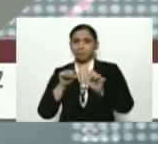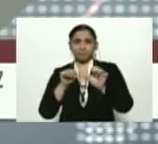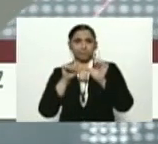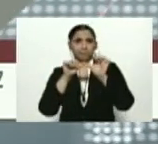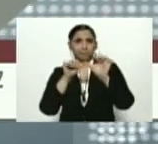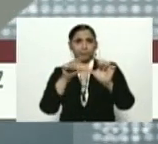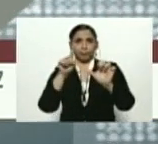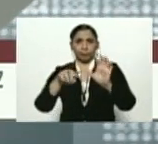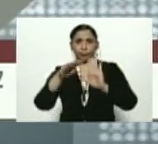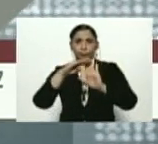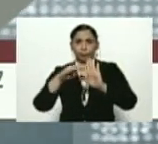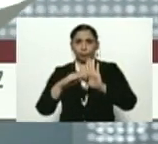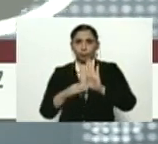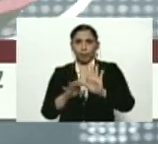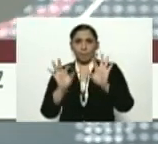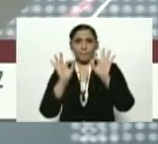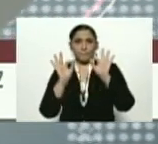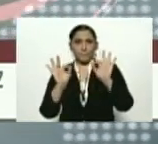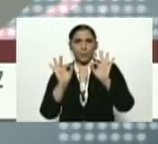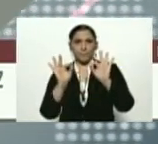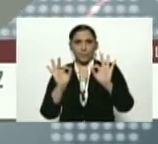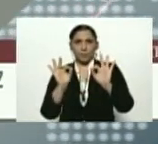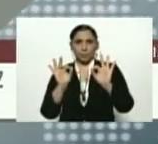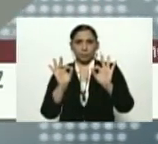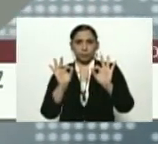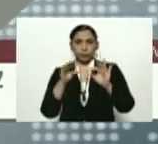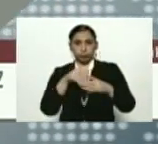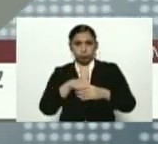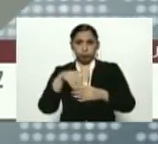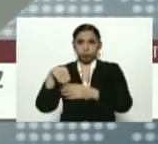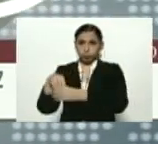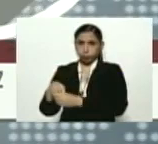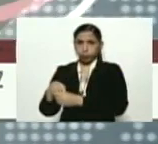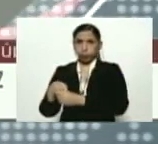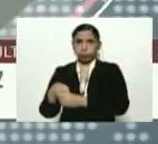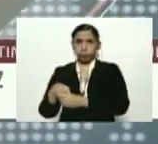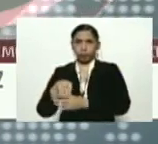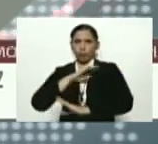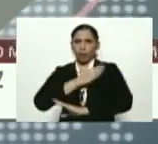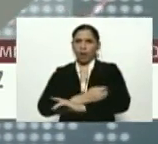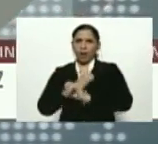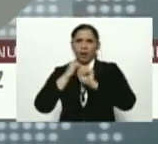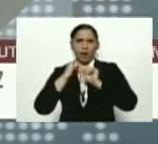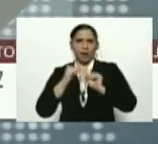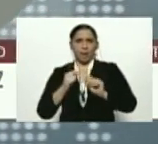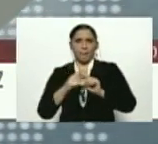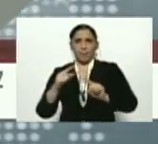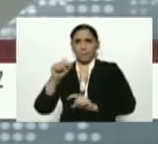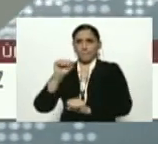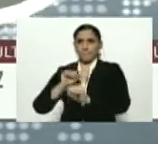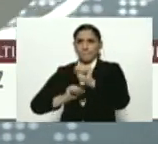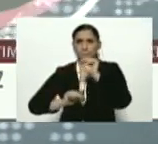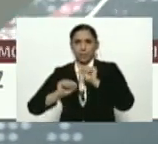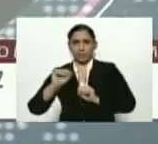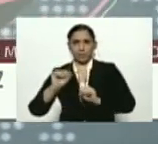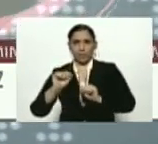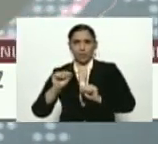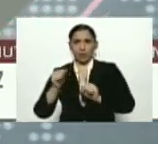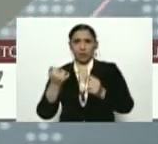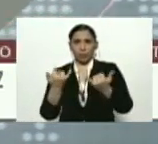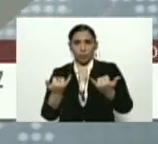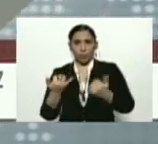las medidas especiales de confinamiento, de una cuarentena radical, para evitar que en este momento donde